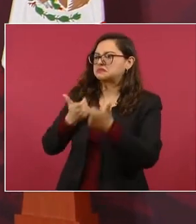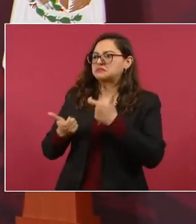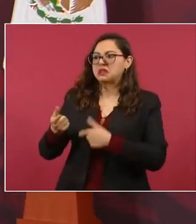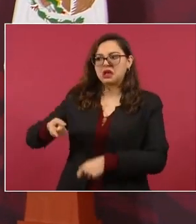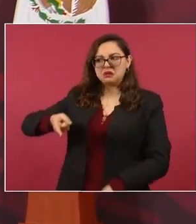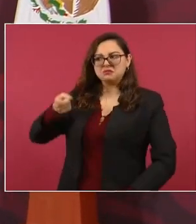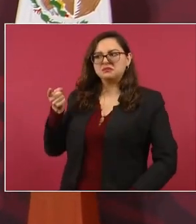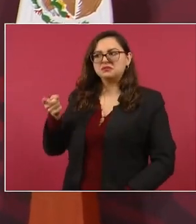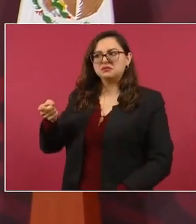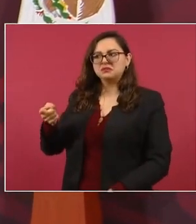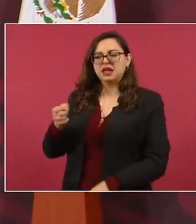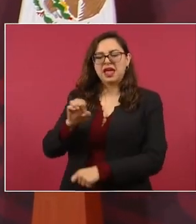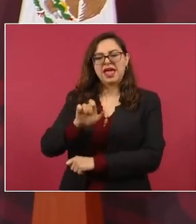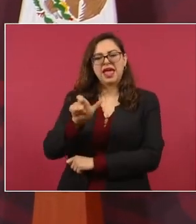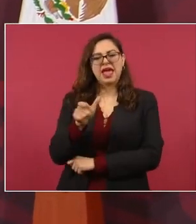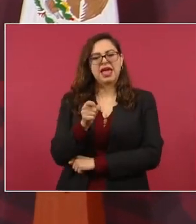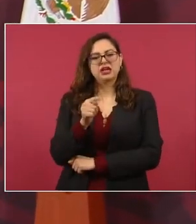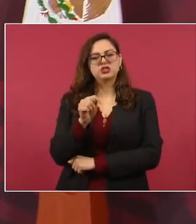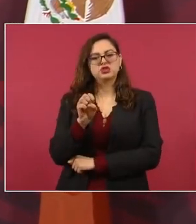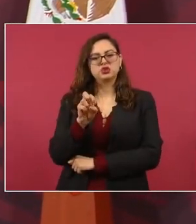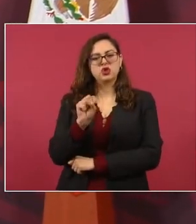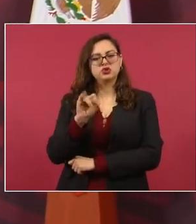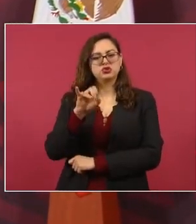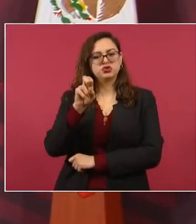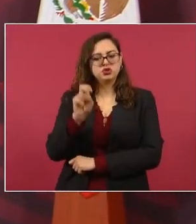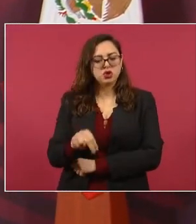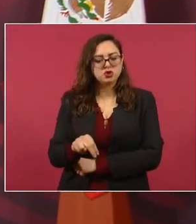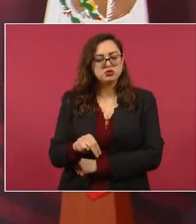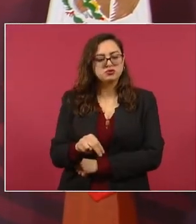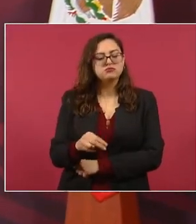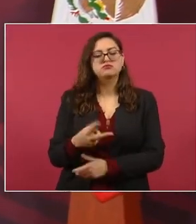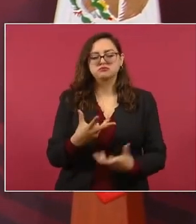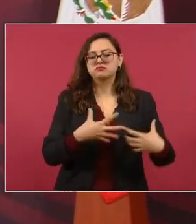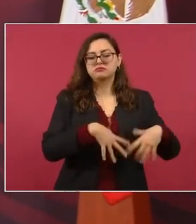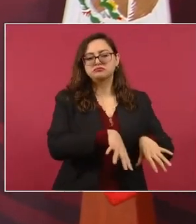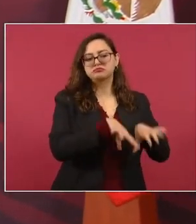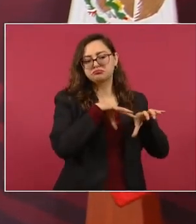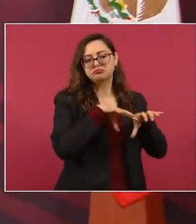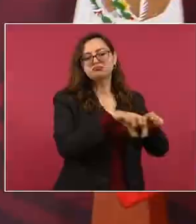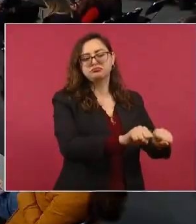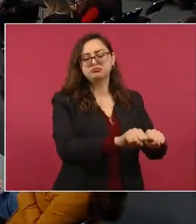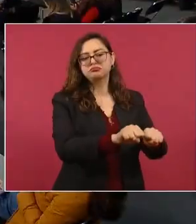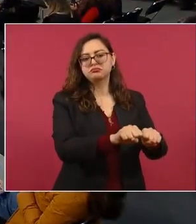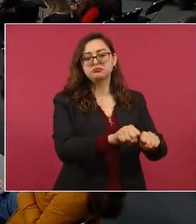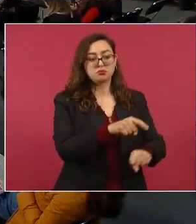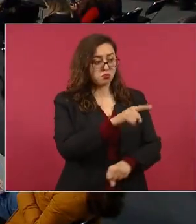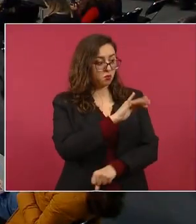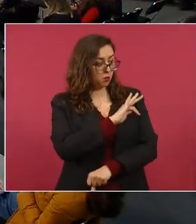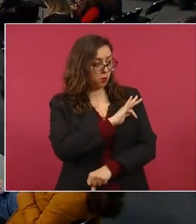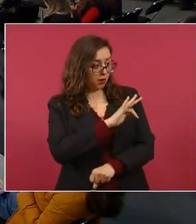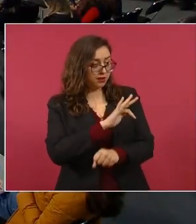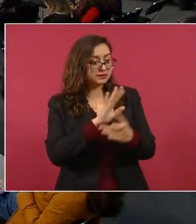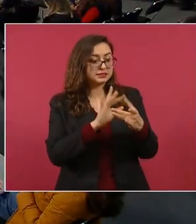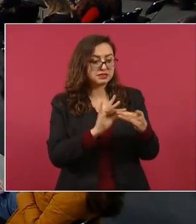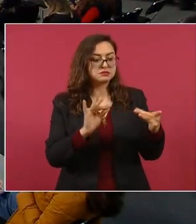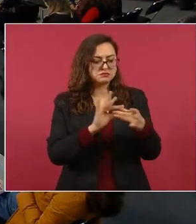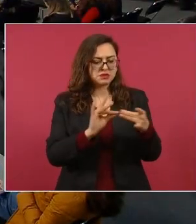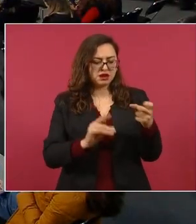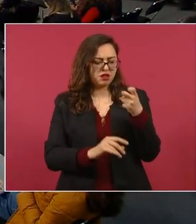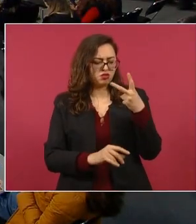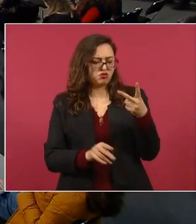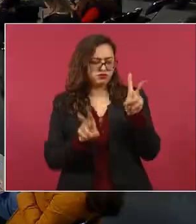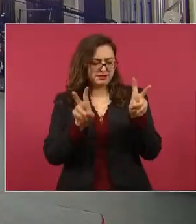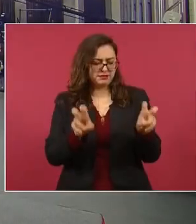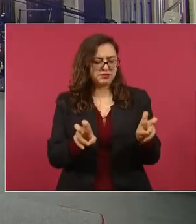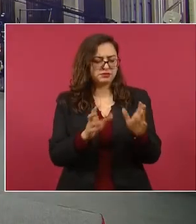Y yo creo que les podrían ustedes explicar sobre esto, sobre los dos